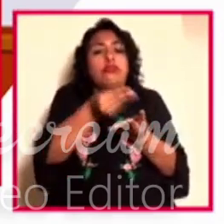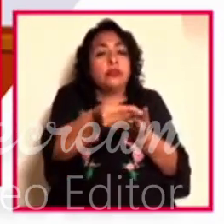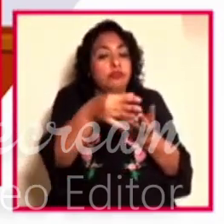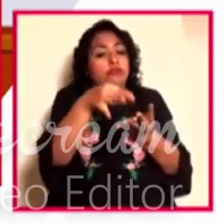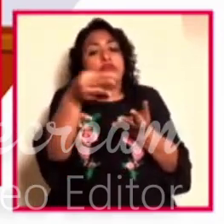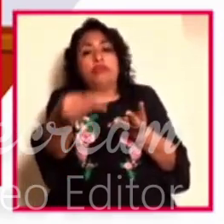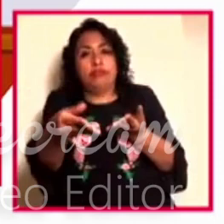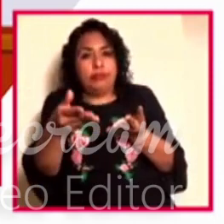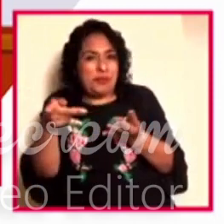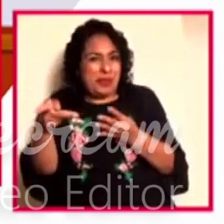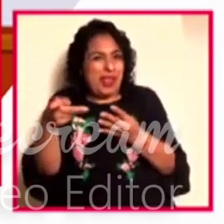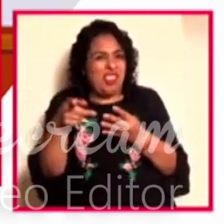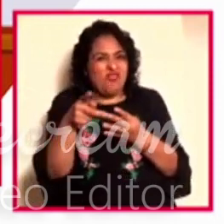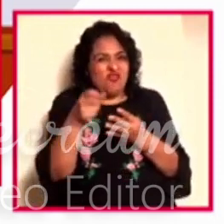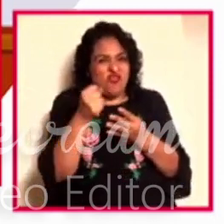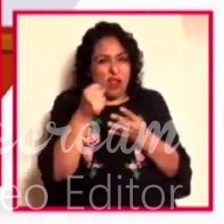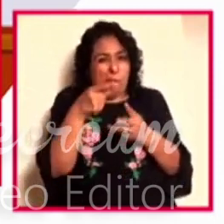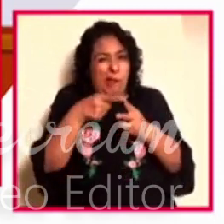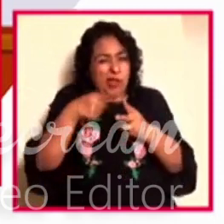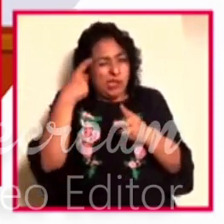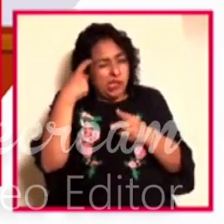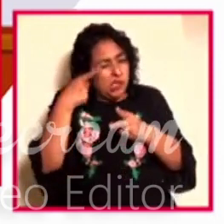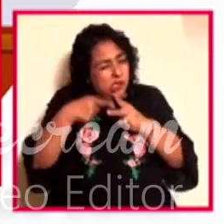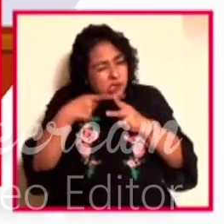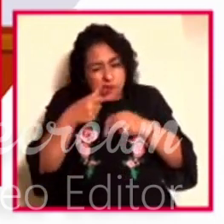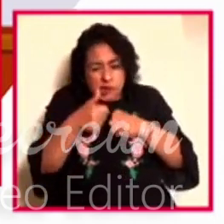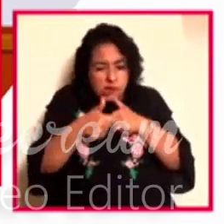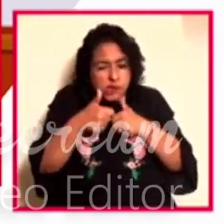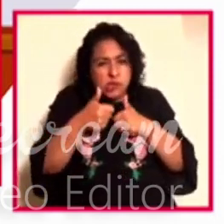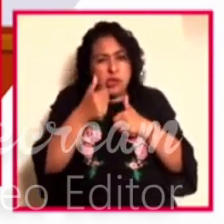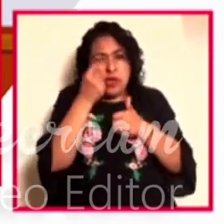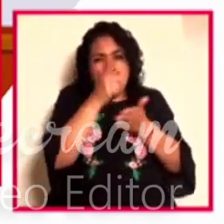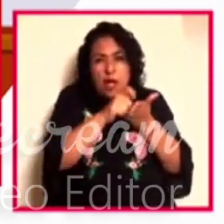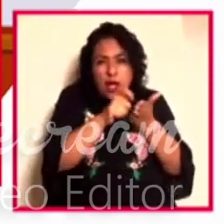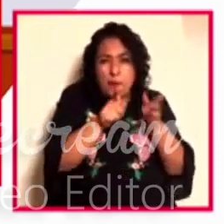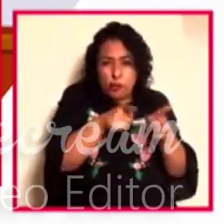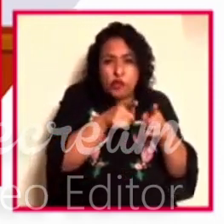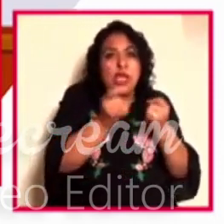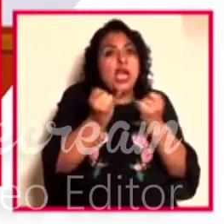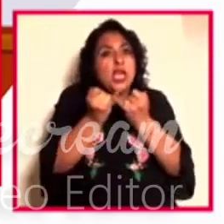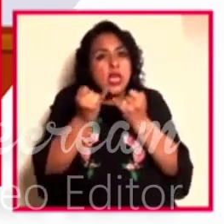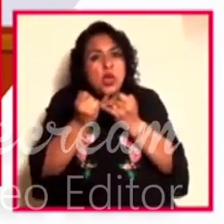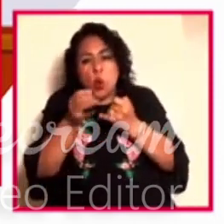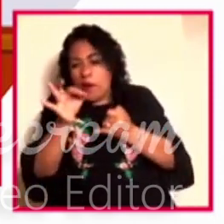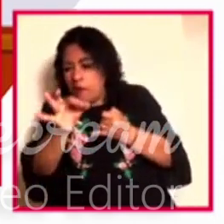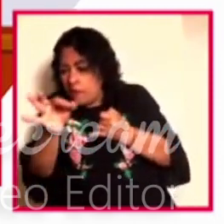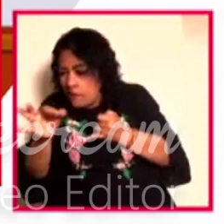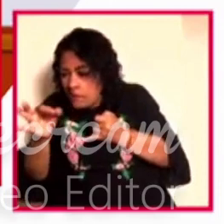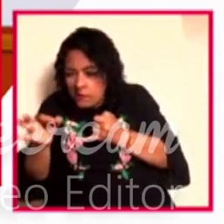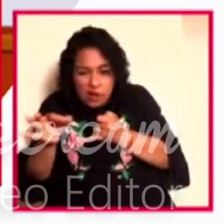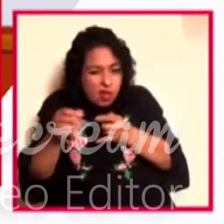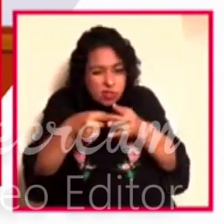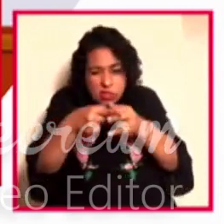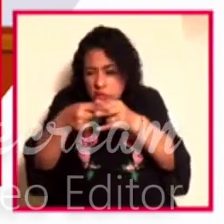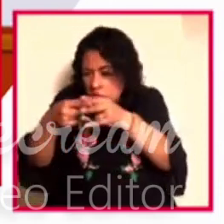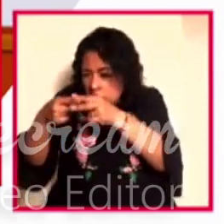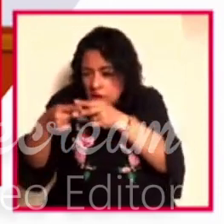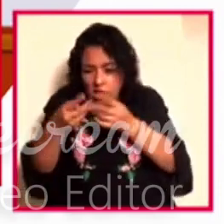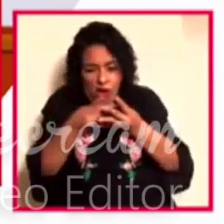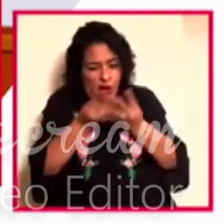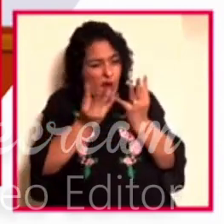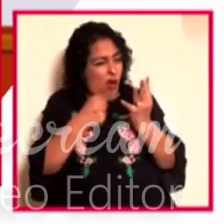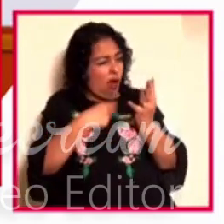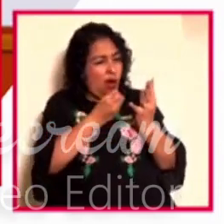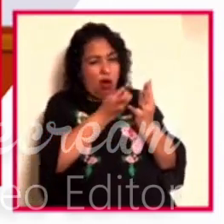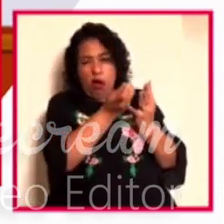como matemático que tenía, y para componer, lo hacía para contar las fichas y para contar precisamente las cartas. Entonces